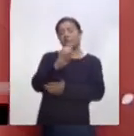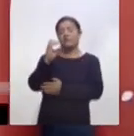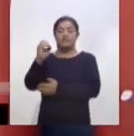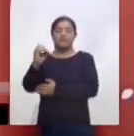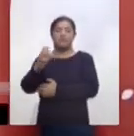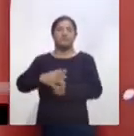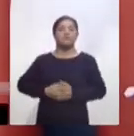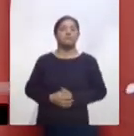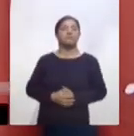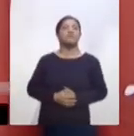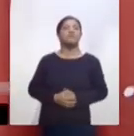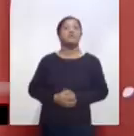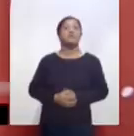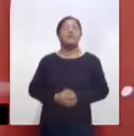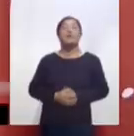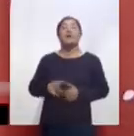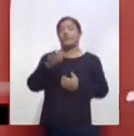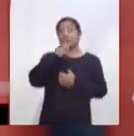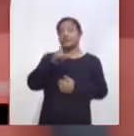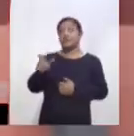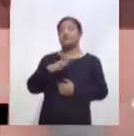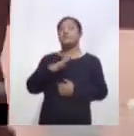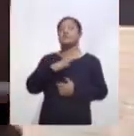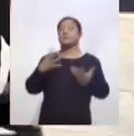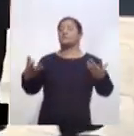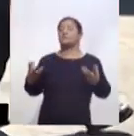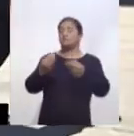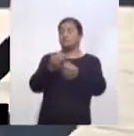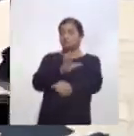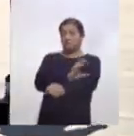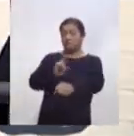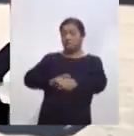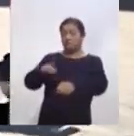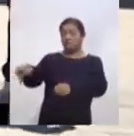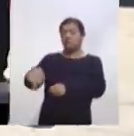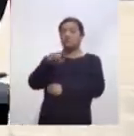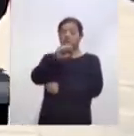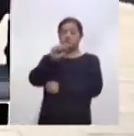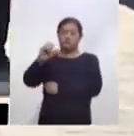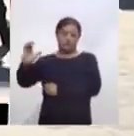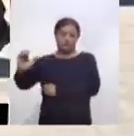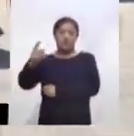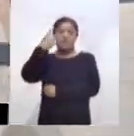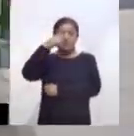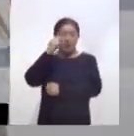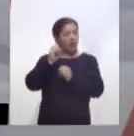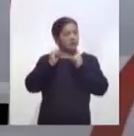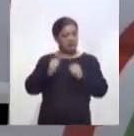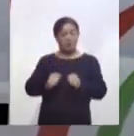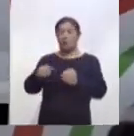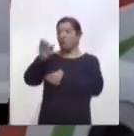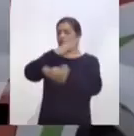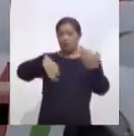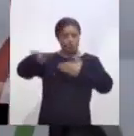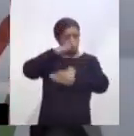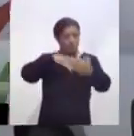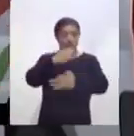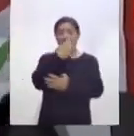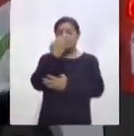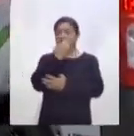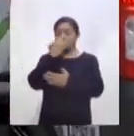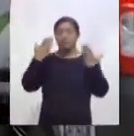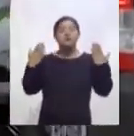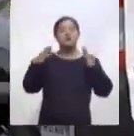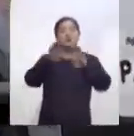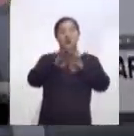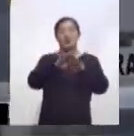Estado, Florentino Domínguez Ordóñez, destacó la estrecha coordinación que existe con la Secretaría de Seguridad Ciudadana para garantizar el resguardo de los planteles educativos en la